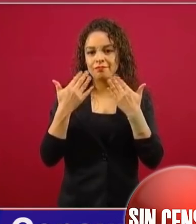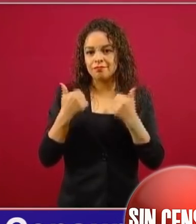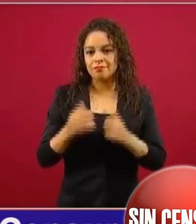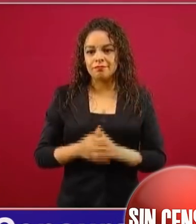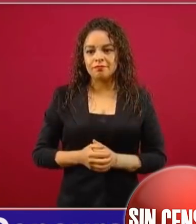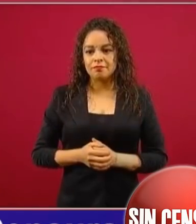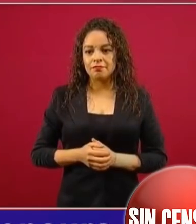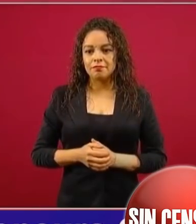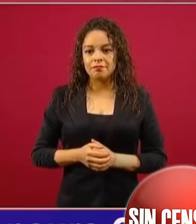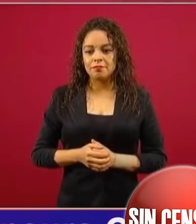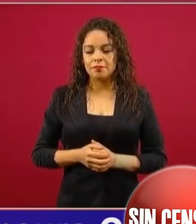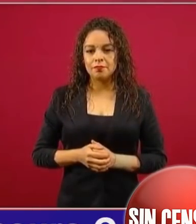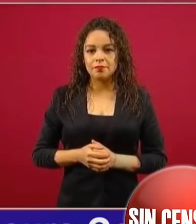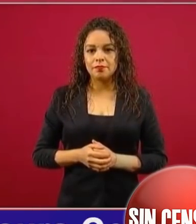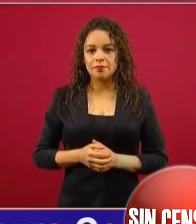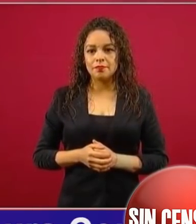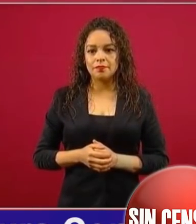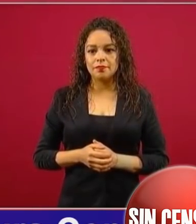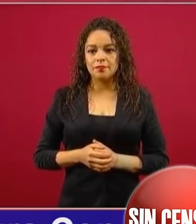efecto sus